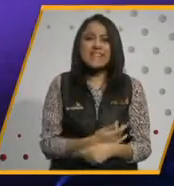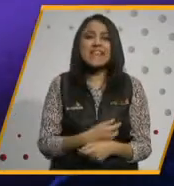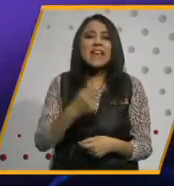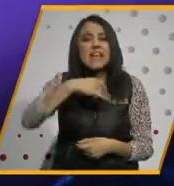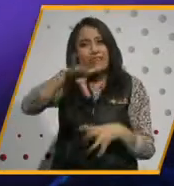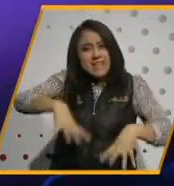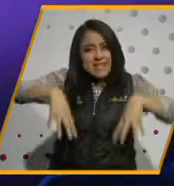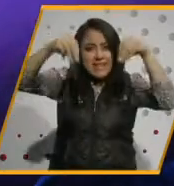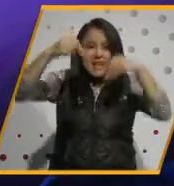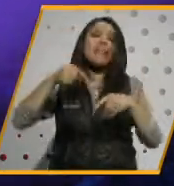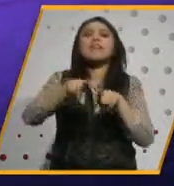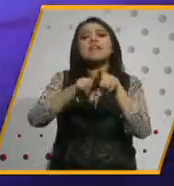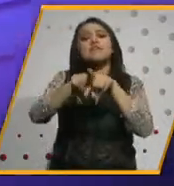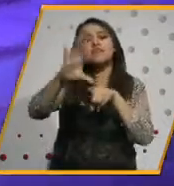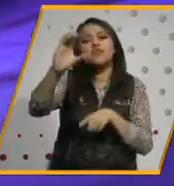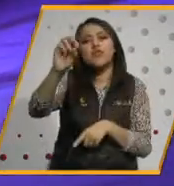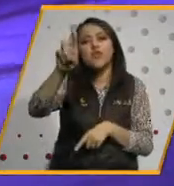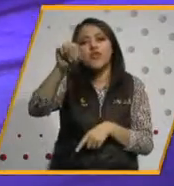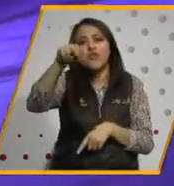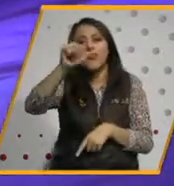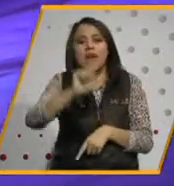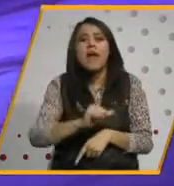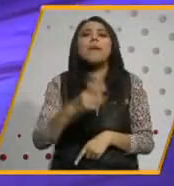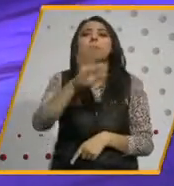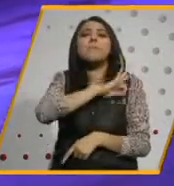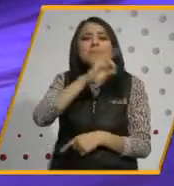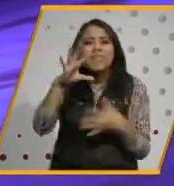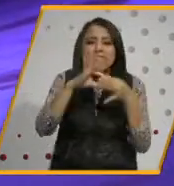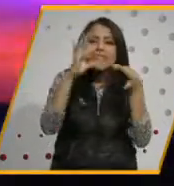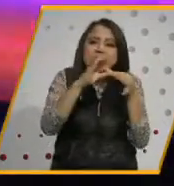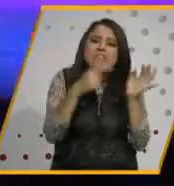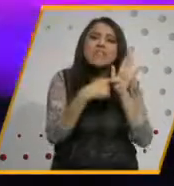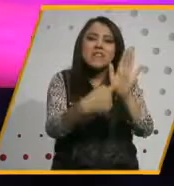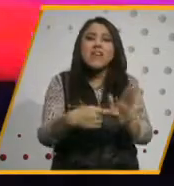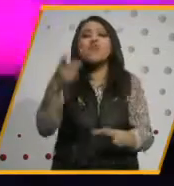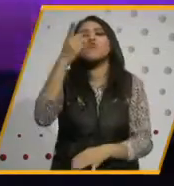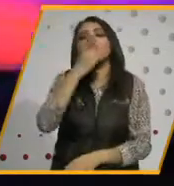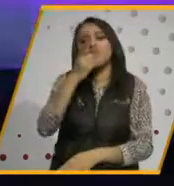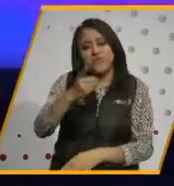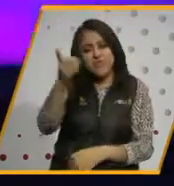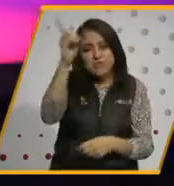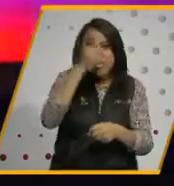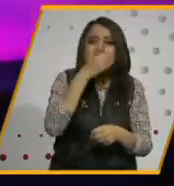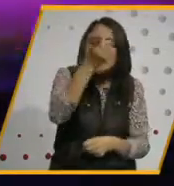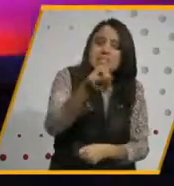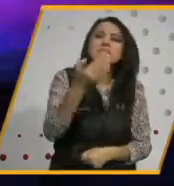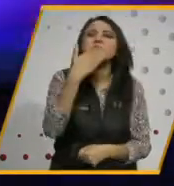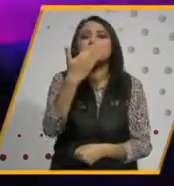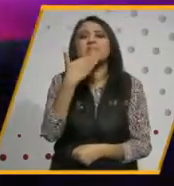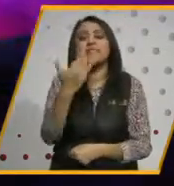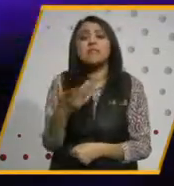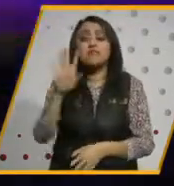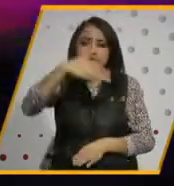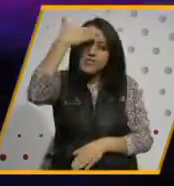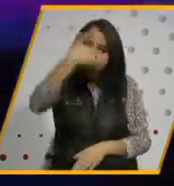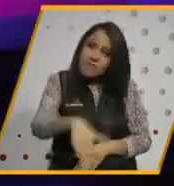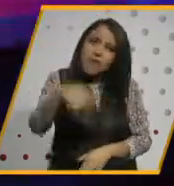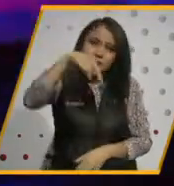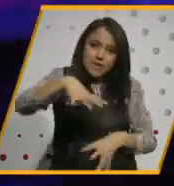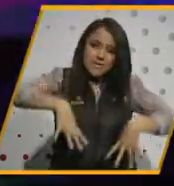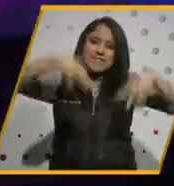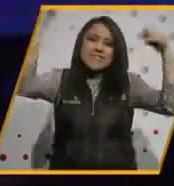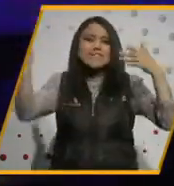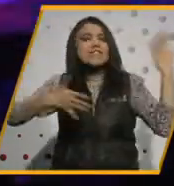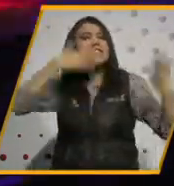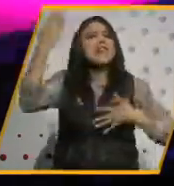Circo Hermanos Corona expresaron su satisfacción por regalar un día inolvidable. Como todos saben, el circo es alegría